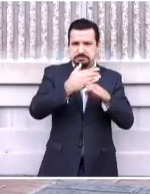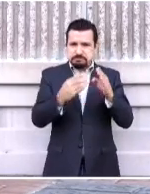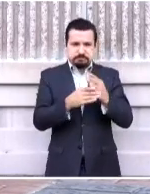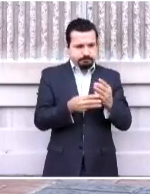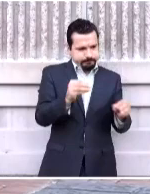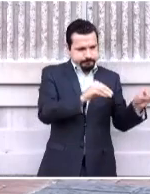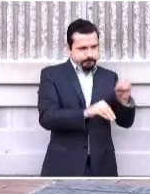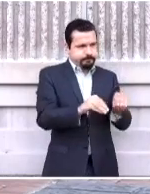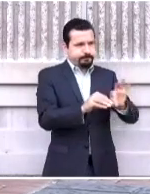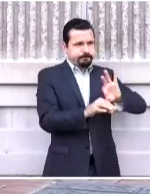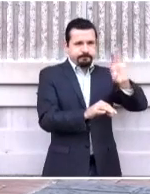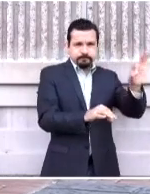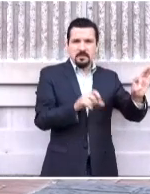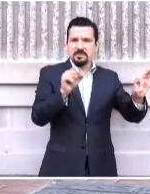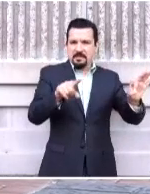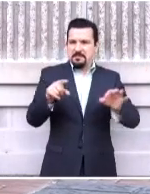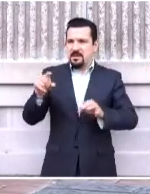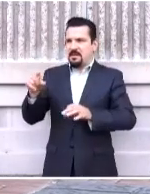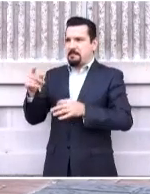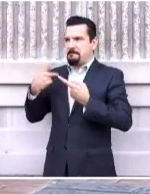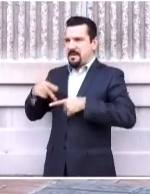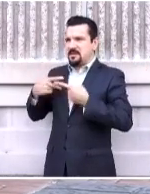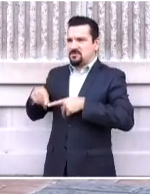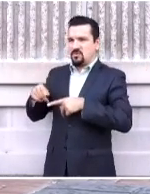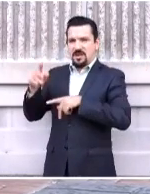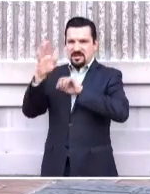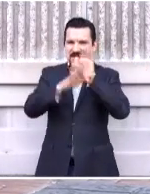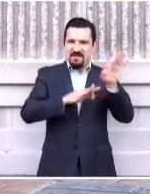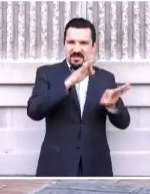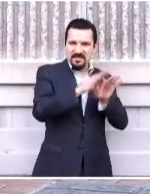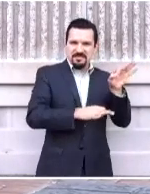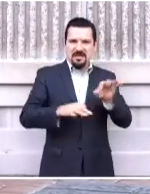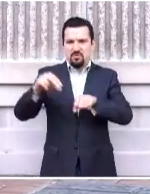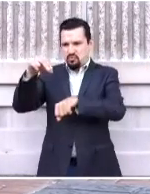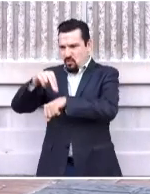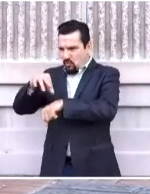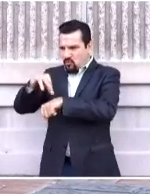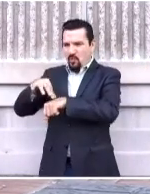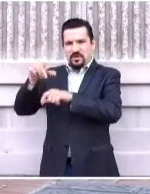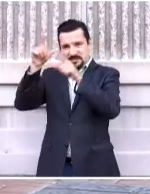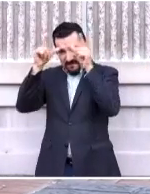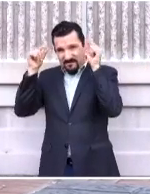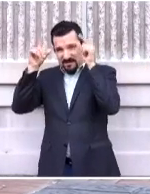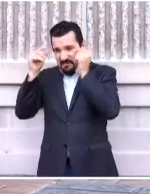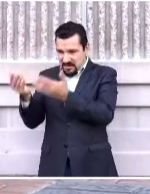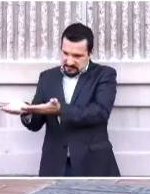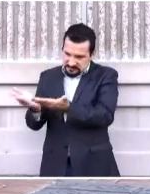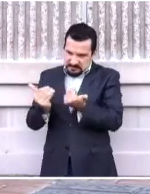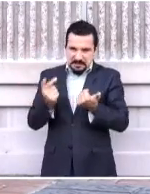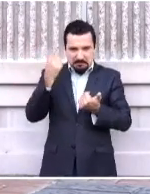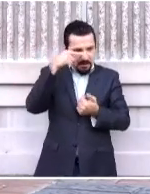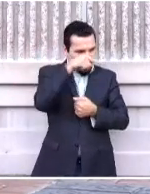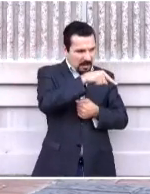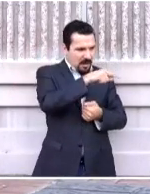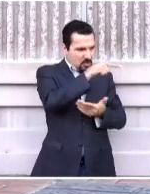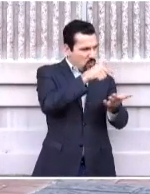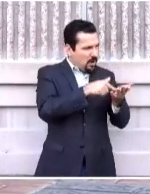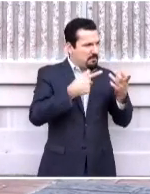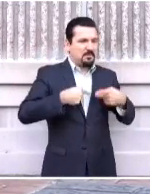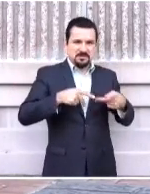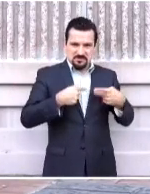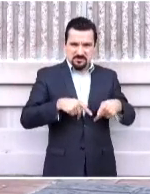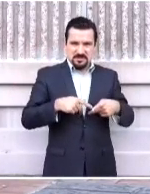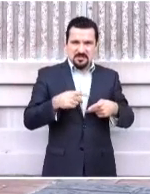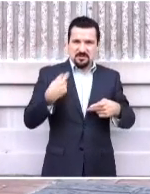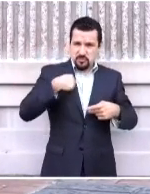atenderá. Es decir, es toda una estructura bastante compleja. Se han planteado todos los escenarios posibles, tratando